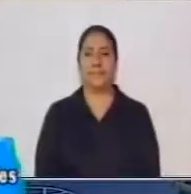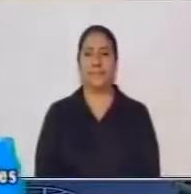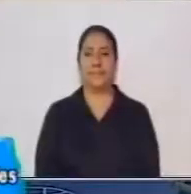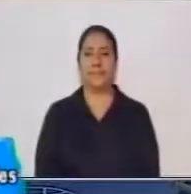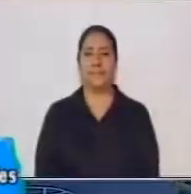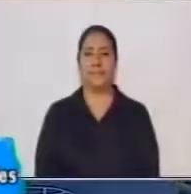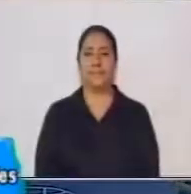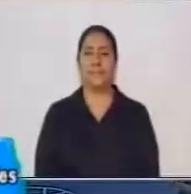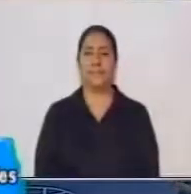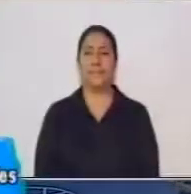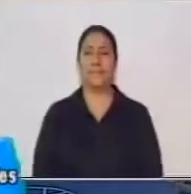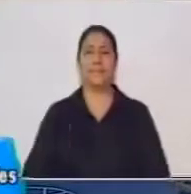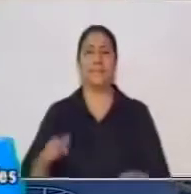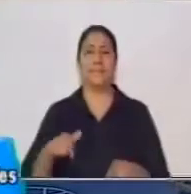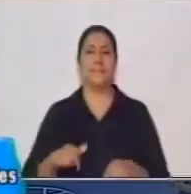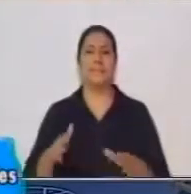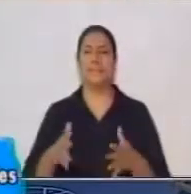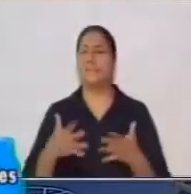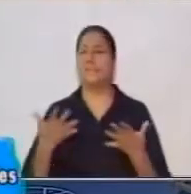1,